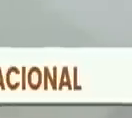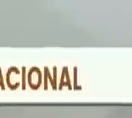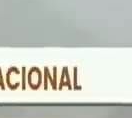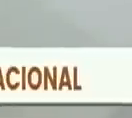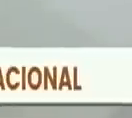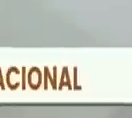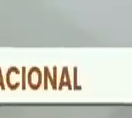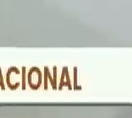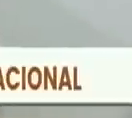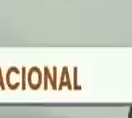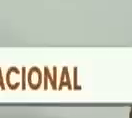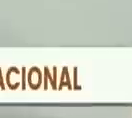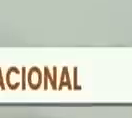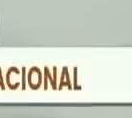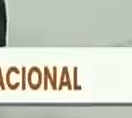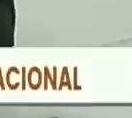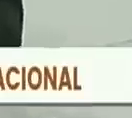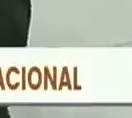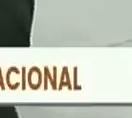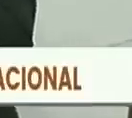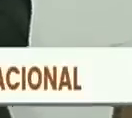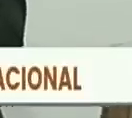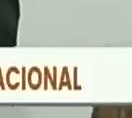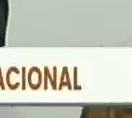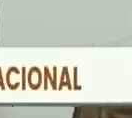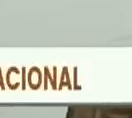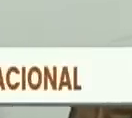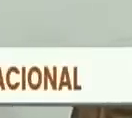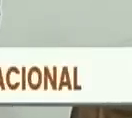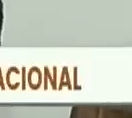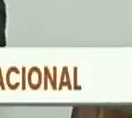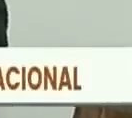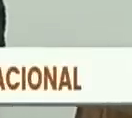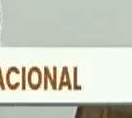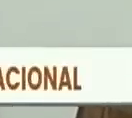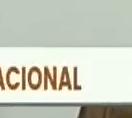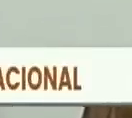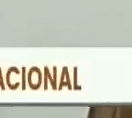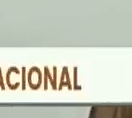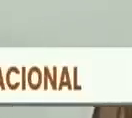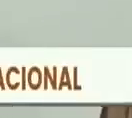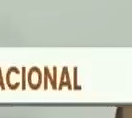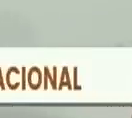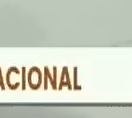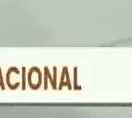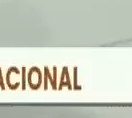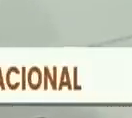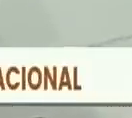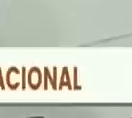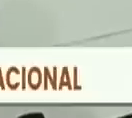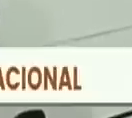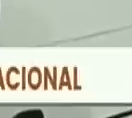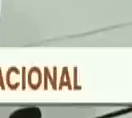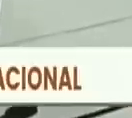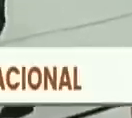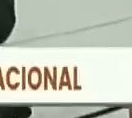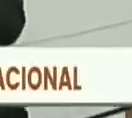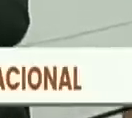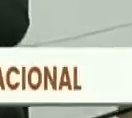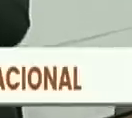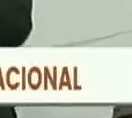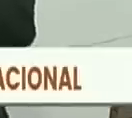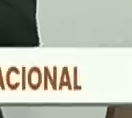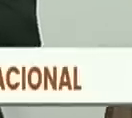estar caminando libremente, como están caminando libremente en este momento, haciendo campaña electoral. Porque la intención de Donald